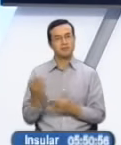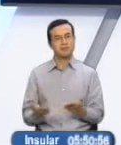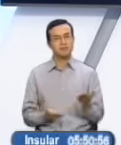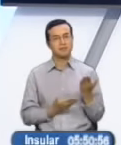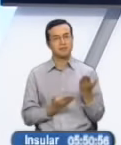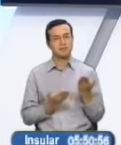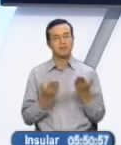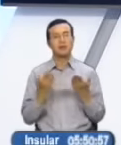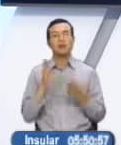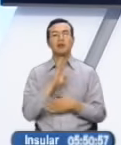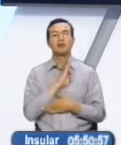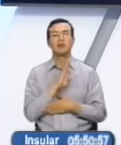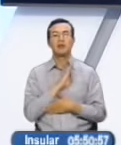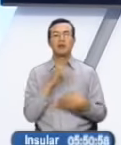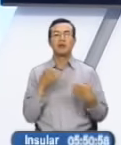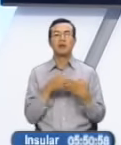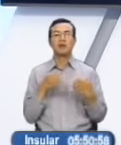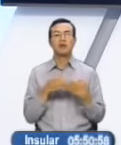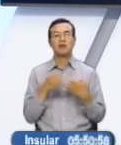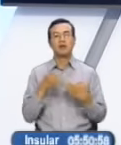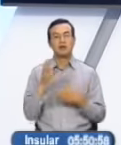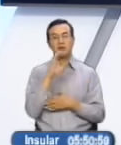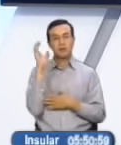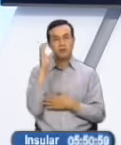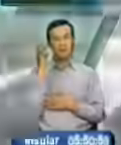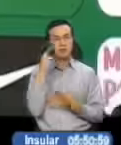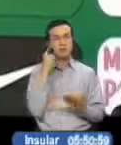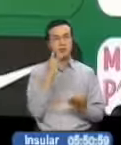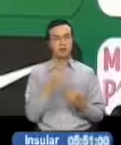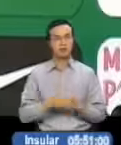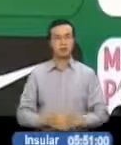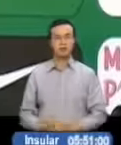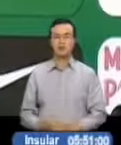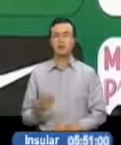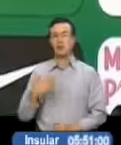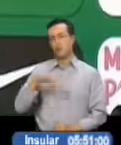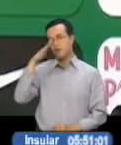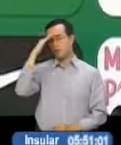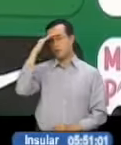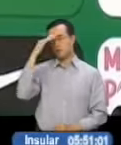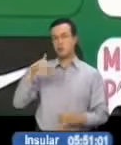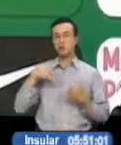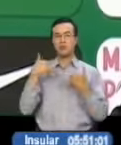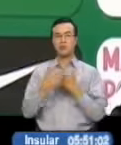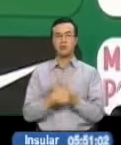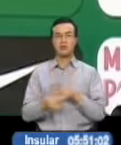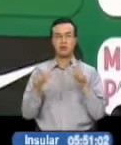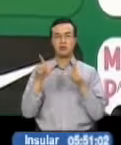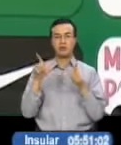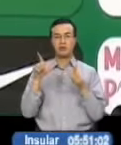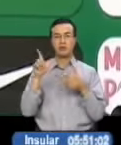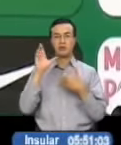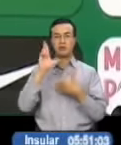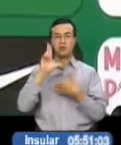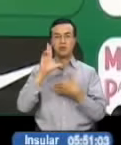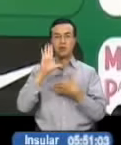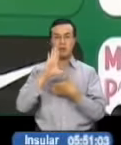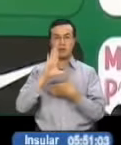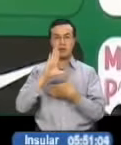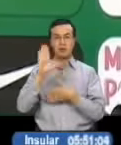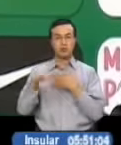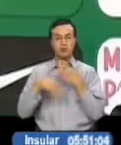del director técnico del equipo verdolaga colombiano. Sabemos lo que es la Copa Libertadores de América para todo el mundo, porque hoy en